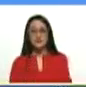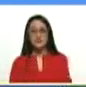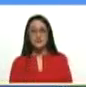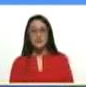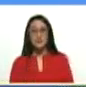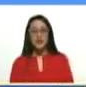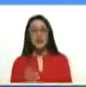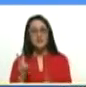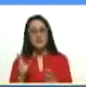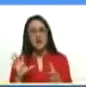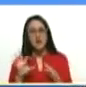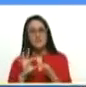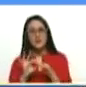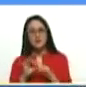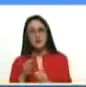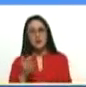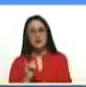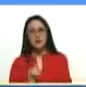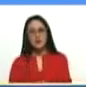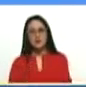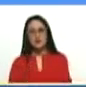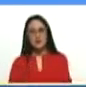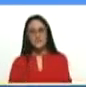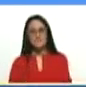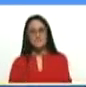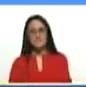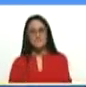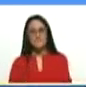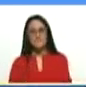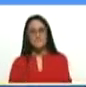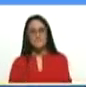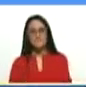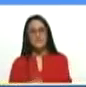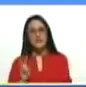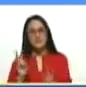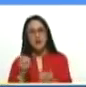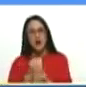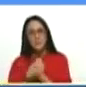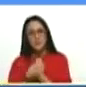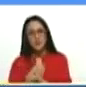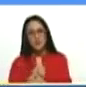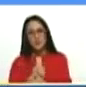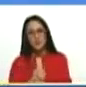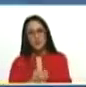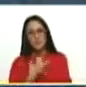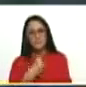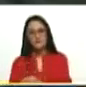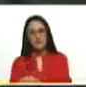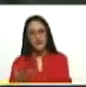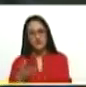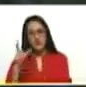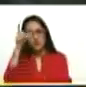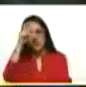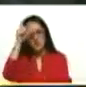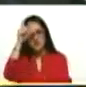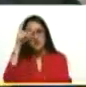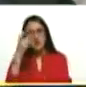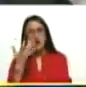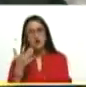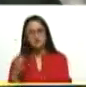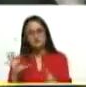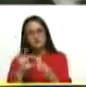a la amistad que tenemos, en base al amor que hemos cultivado el presidente Endogan y mi persona entre